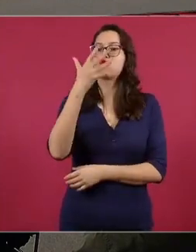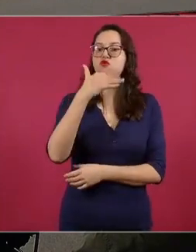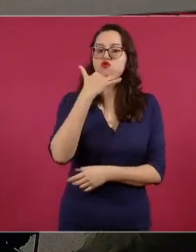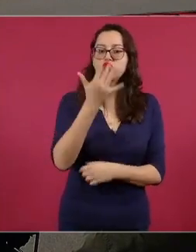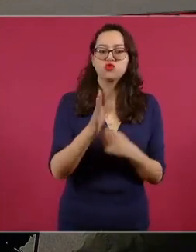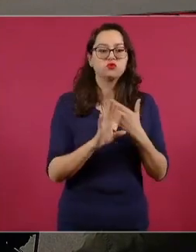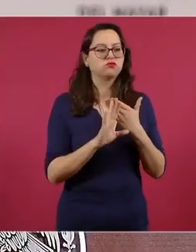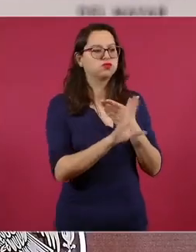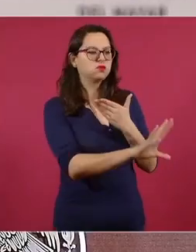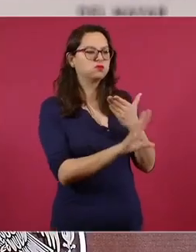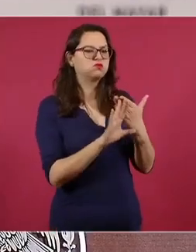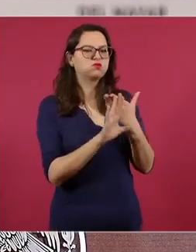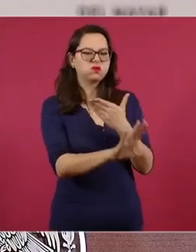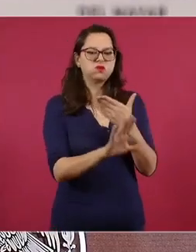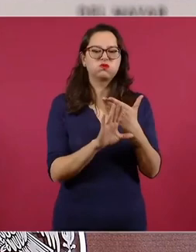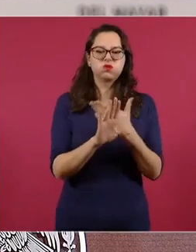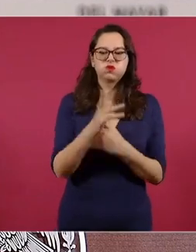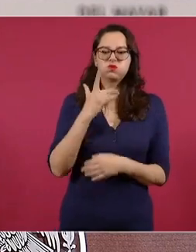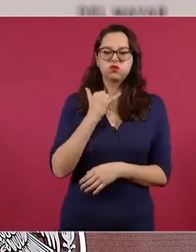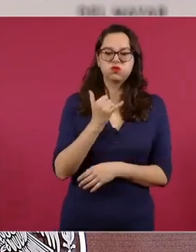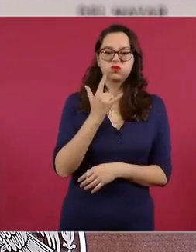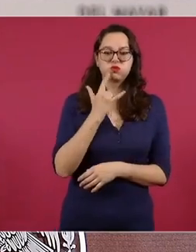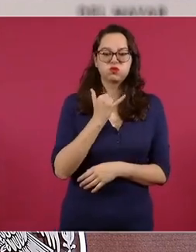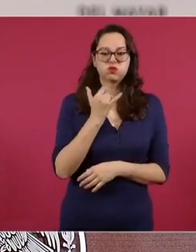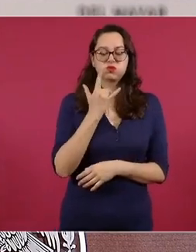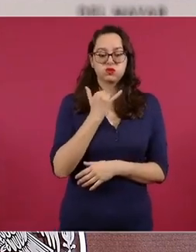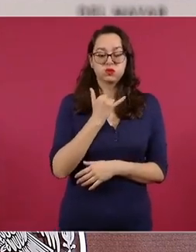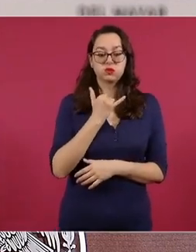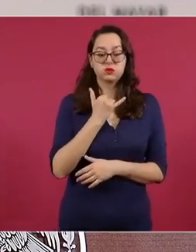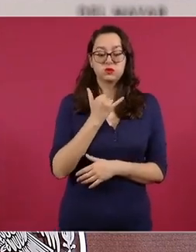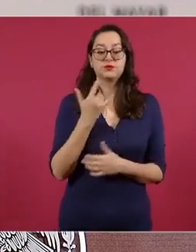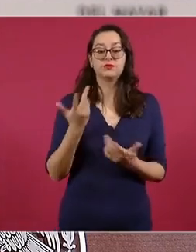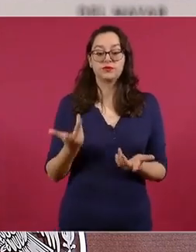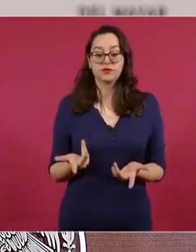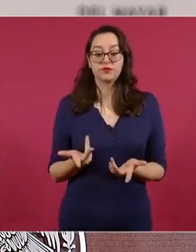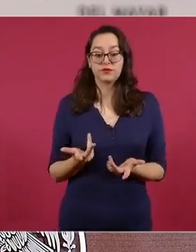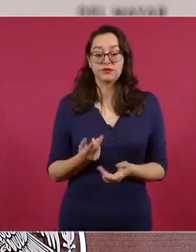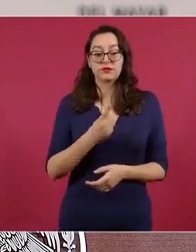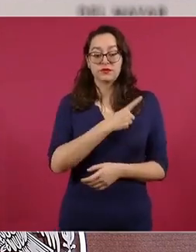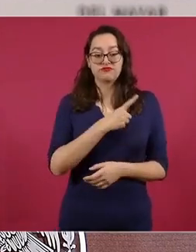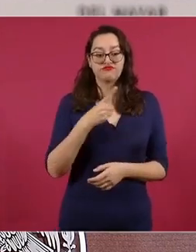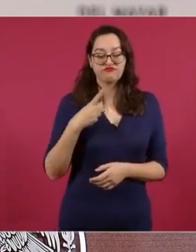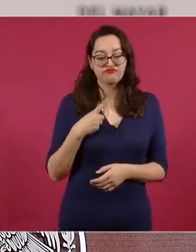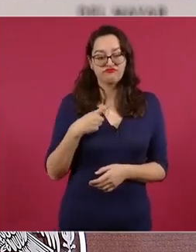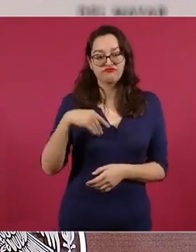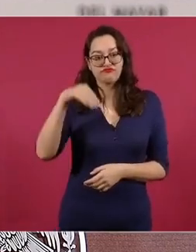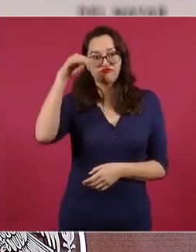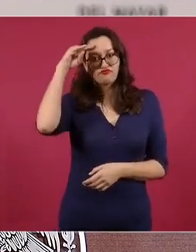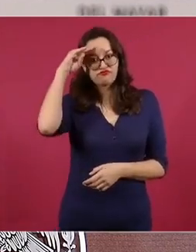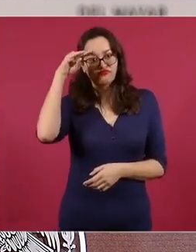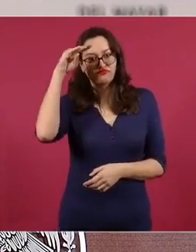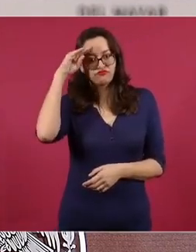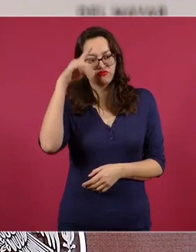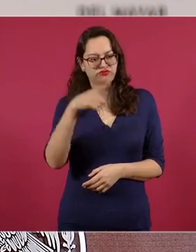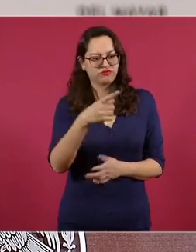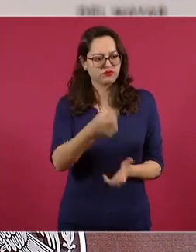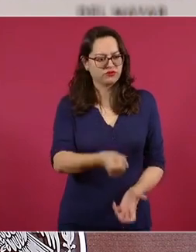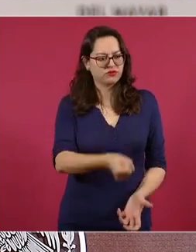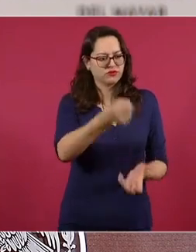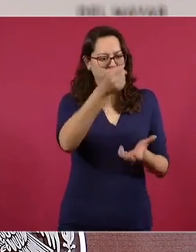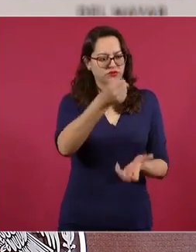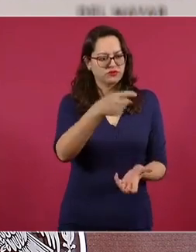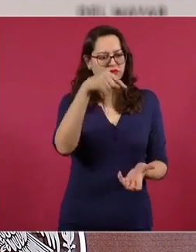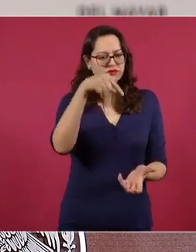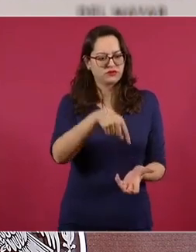continua, pues es la prevención y el combate a las operaciones con recursos de procedencia ilícita, que es así como